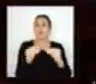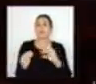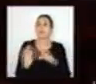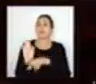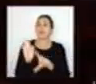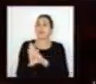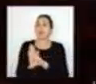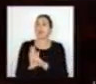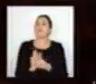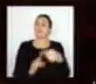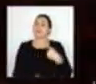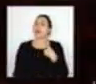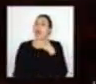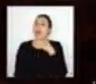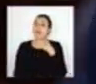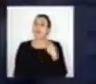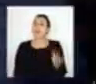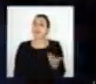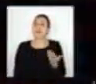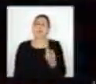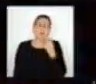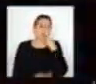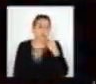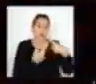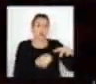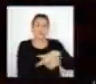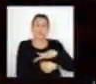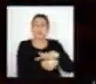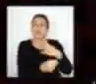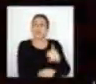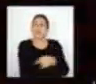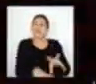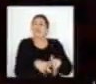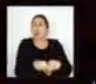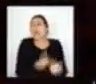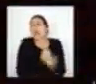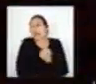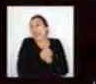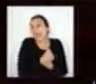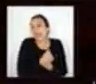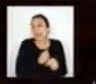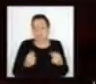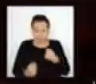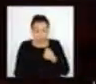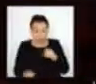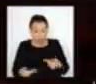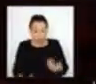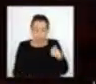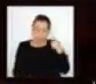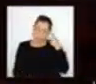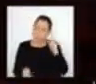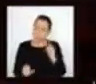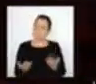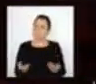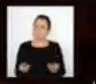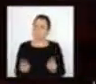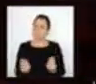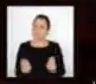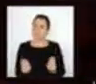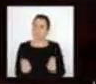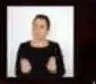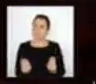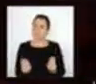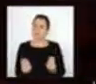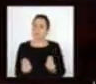queridos, me veo hoy día en la necesidad de llamar vuestra atención